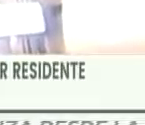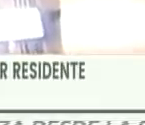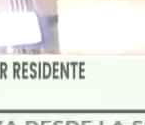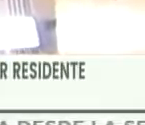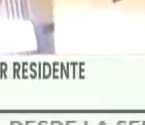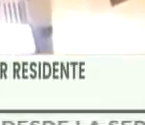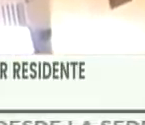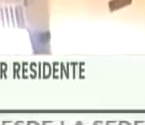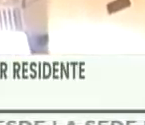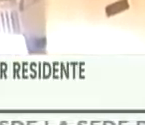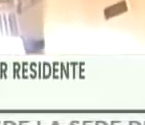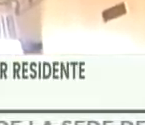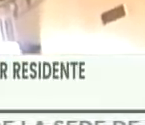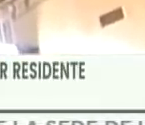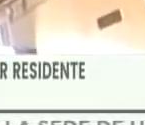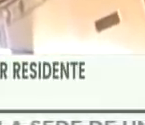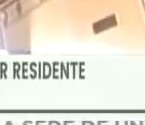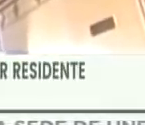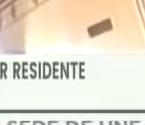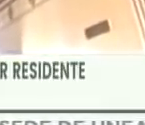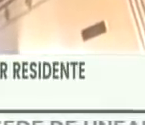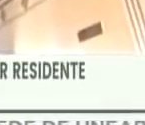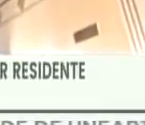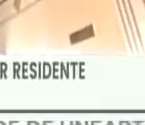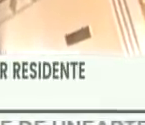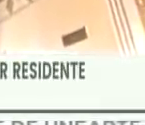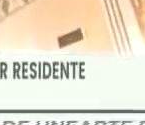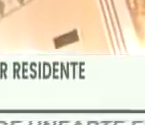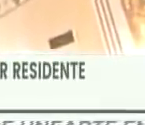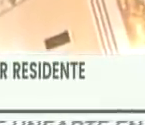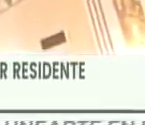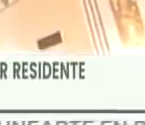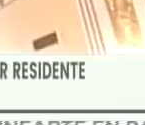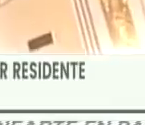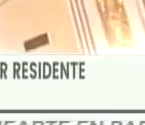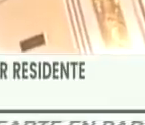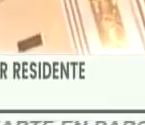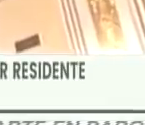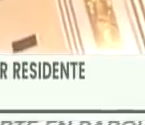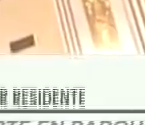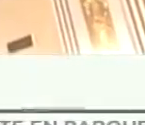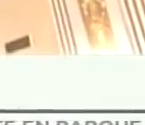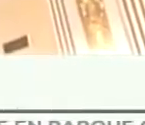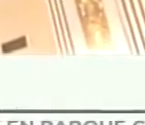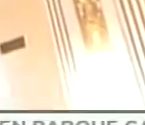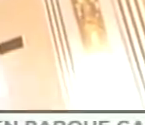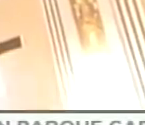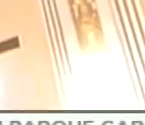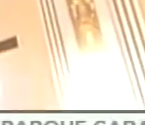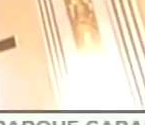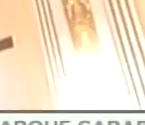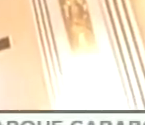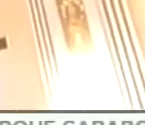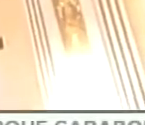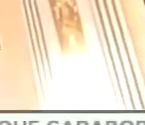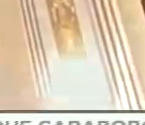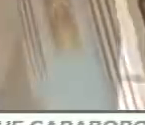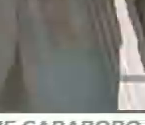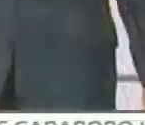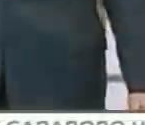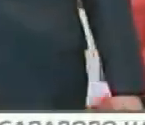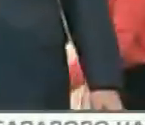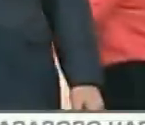salud, alimentación y educación, a través de este encuentro entre el presidente Nicolás Maduro Moros y representantes del sistema